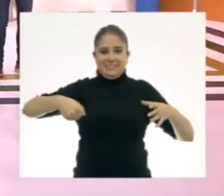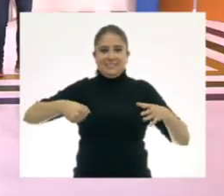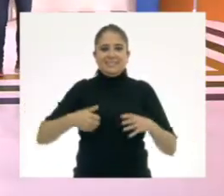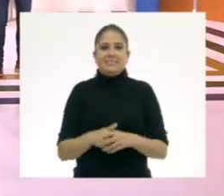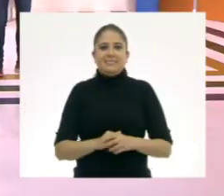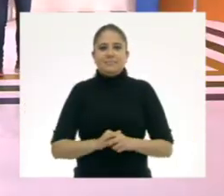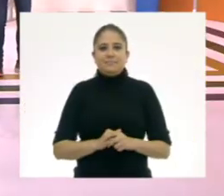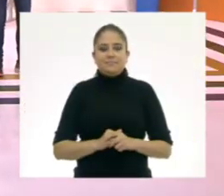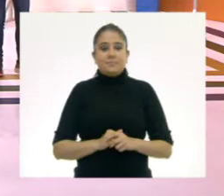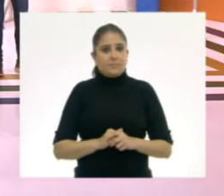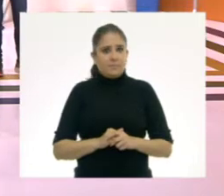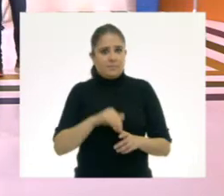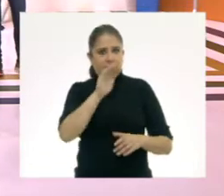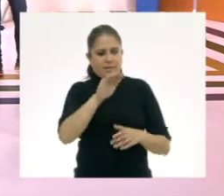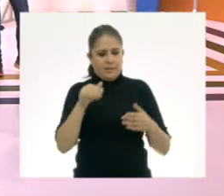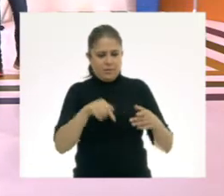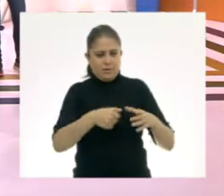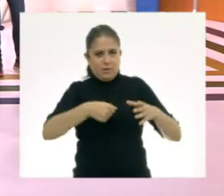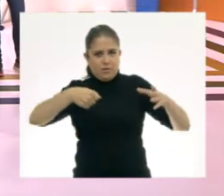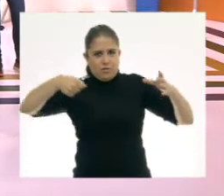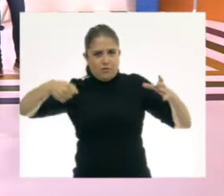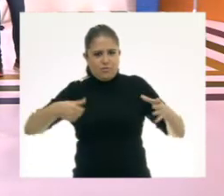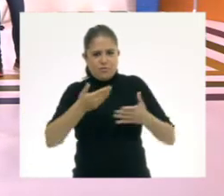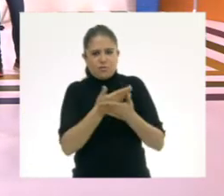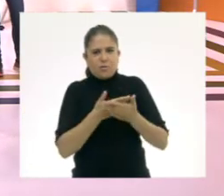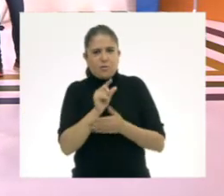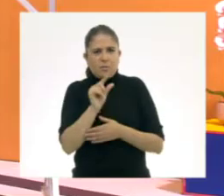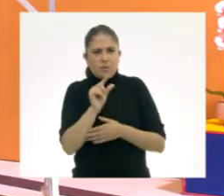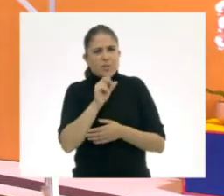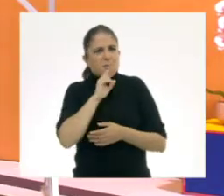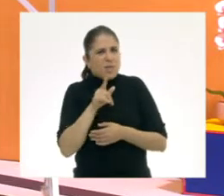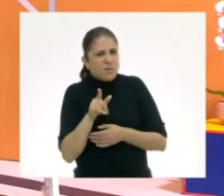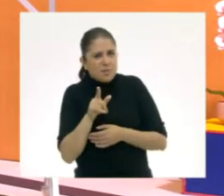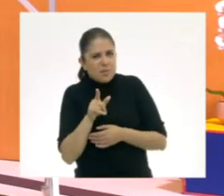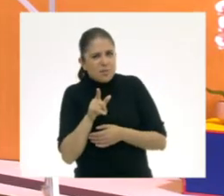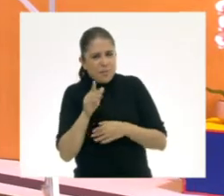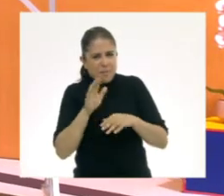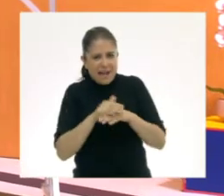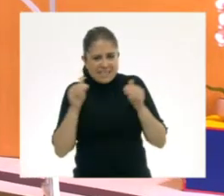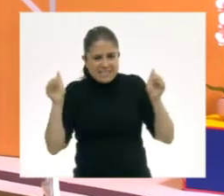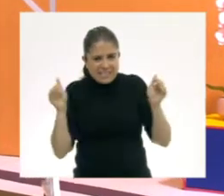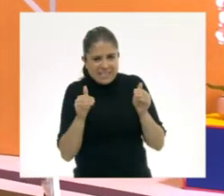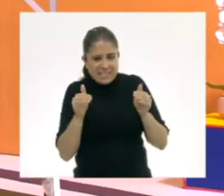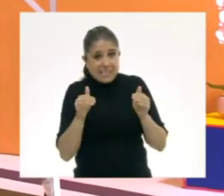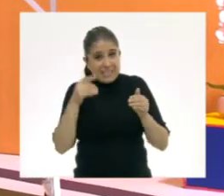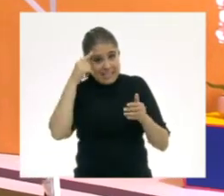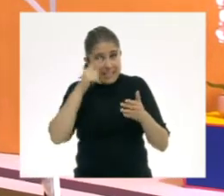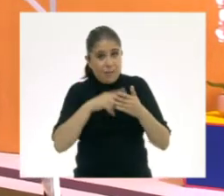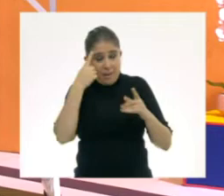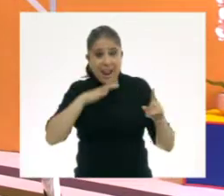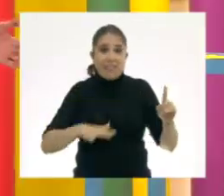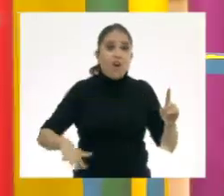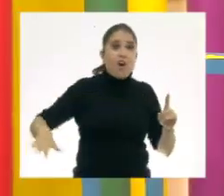Muy bien. Oiga, maestro, pero esa olla está muy grande para la sopa que vamos a hacer. Yo creo que más chiquita. Es que creo que va a ser para todos porque vamos a terminar